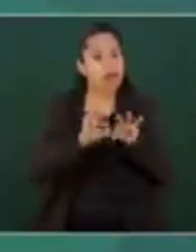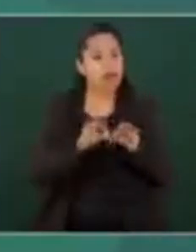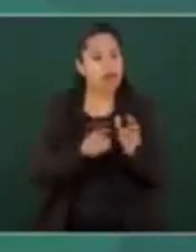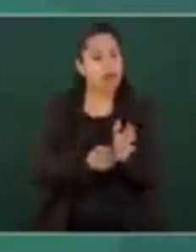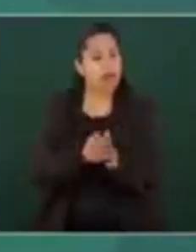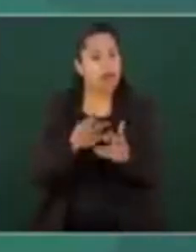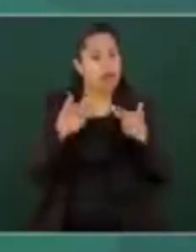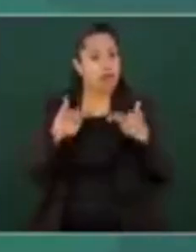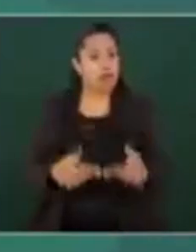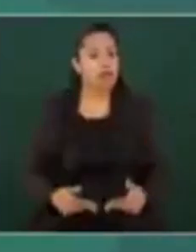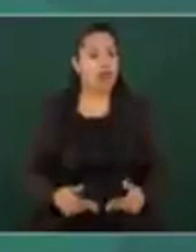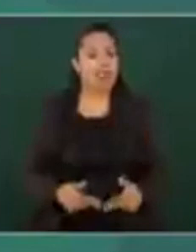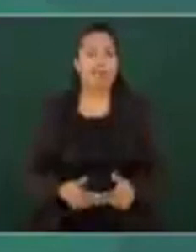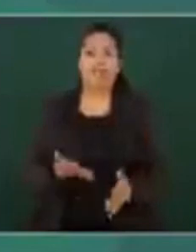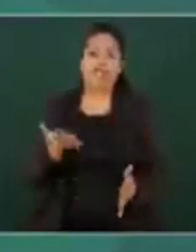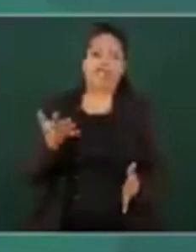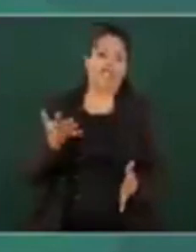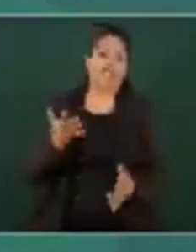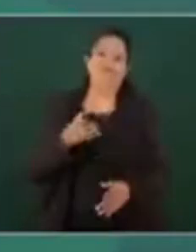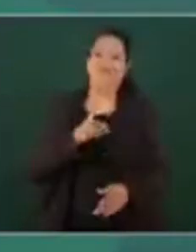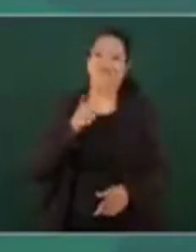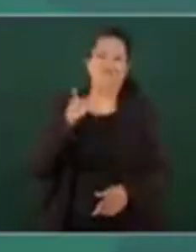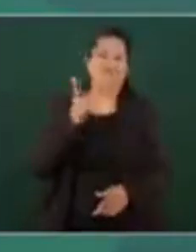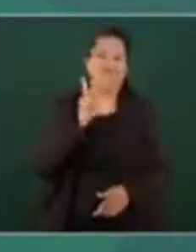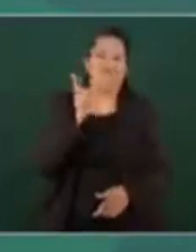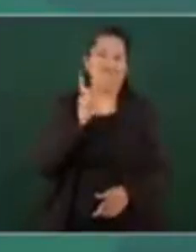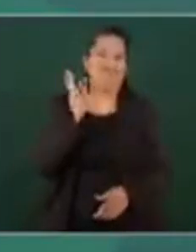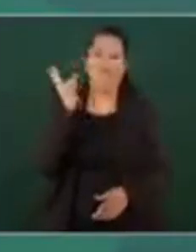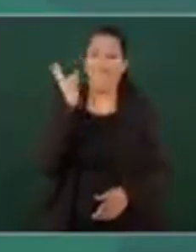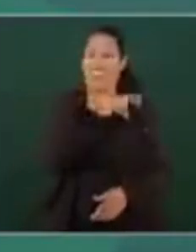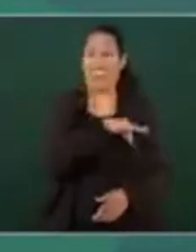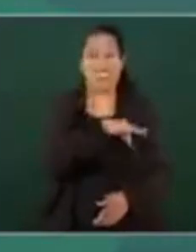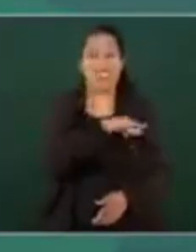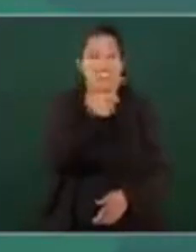Son unos reverendos farsantes.